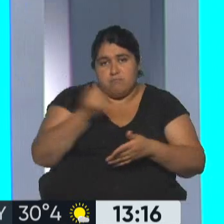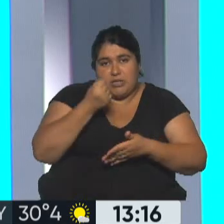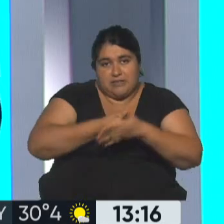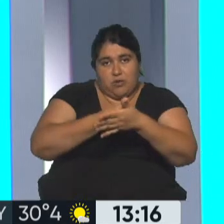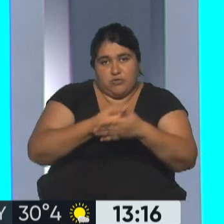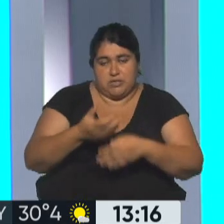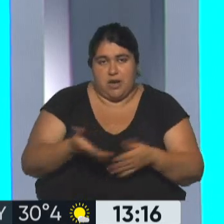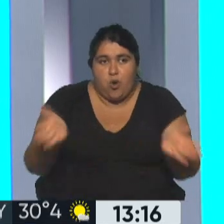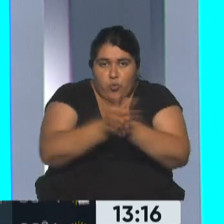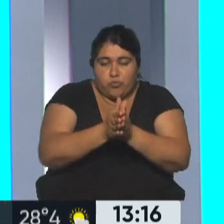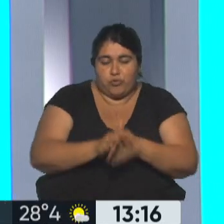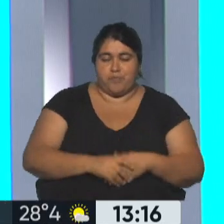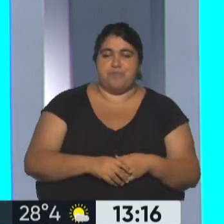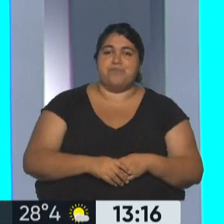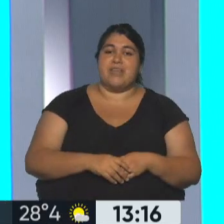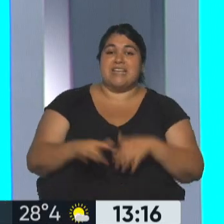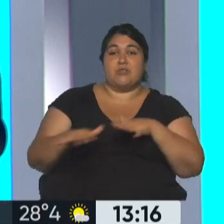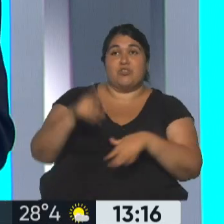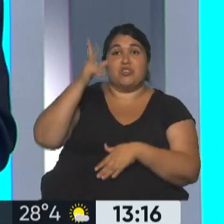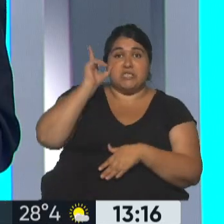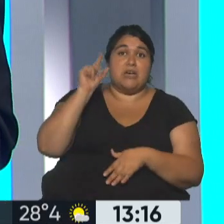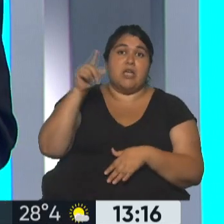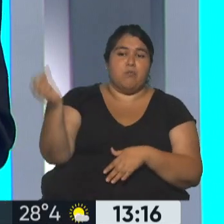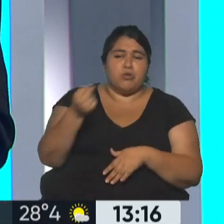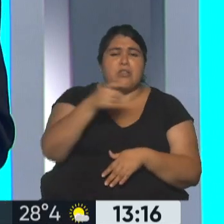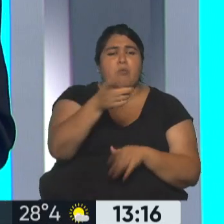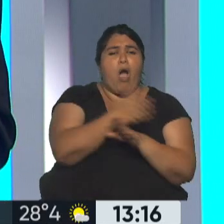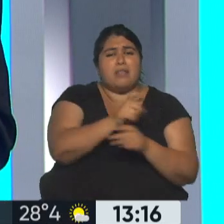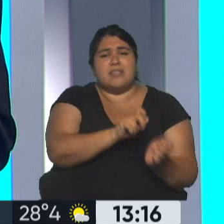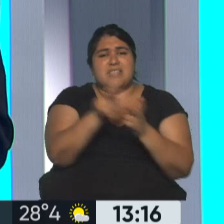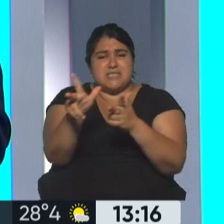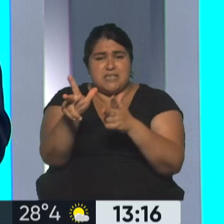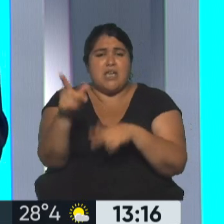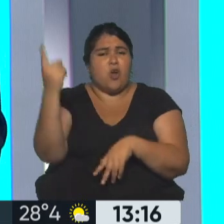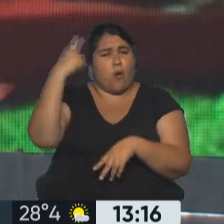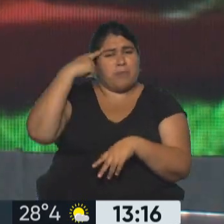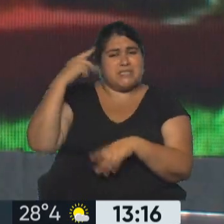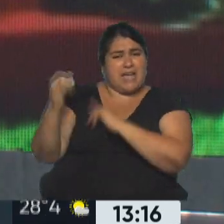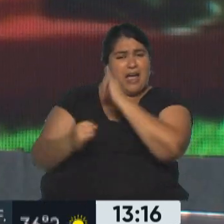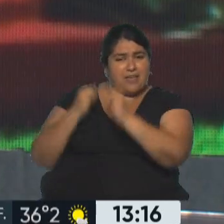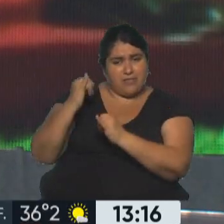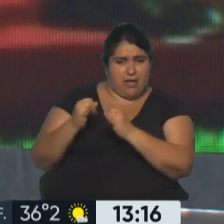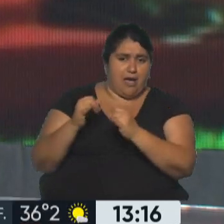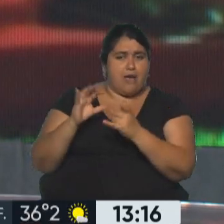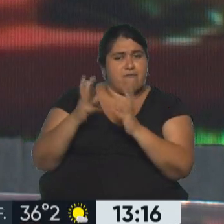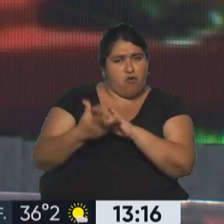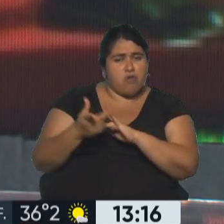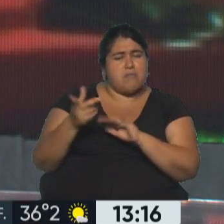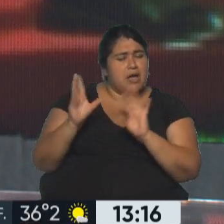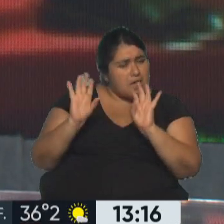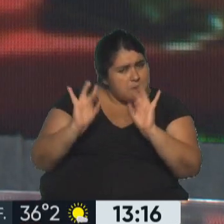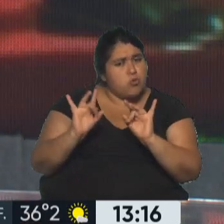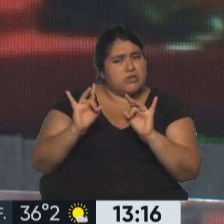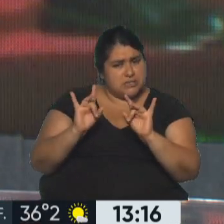analizando, lógicamente. País vecino, Chile nos importa y mucho. ¿Querías decir algo, Leticia, para cerrar? No, pensaba en lo que decía Ale, que es una línea muy delgada, ¿no?